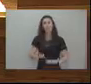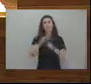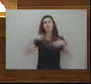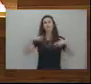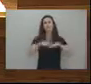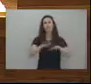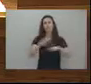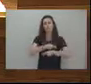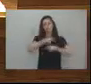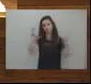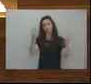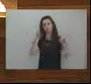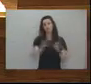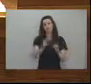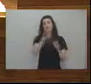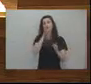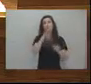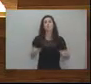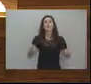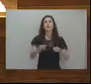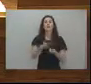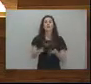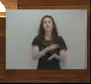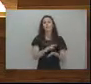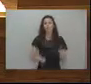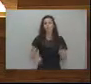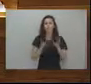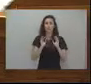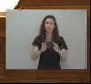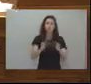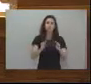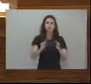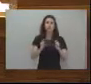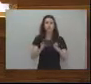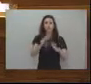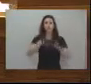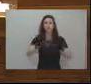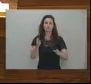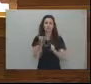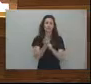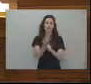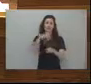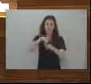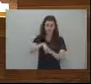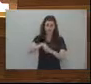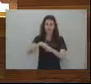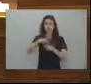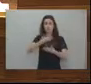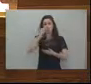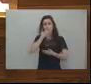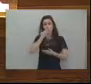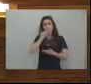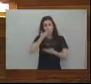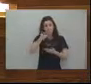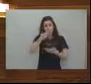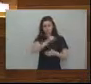públicos, revertir los recortes, anular el ecopago, dotar de personal a los servicios públicos, etcétera. Integrar la red de escuelas infantiles en la Consejería de